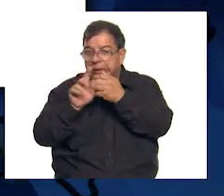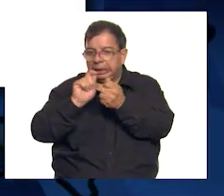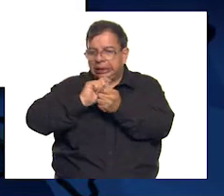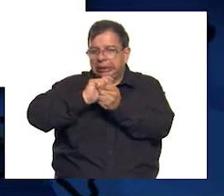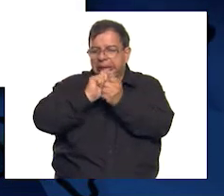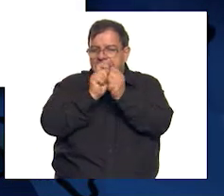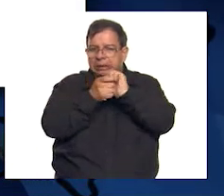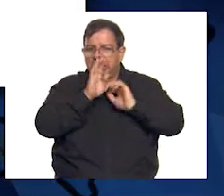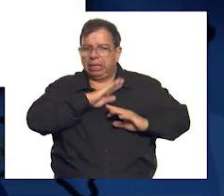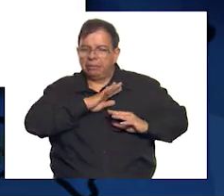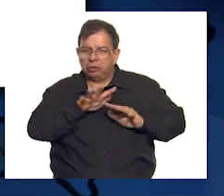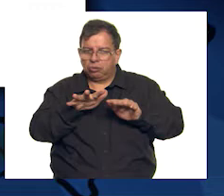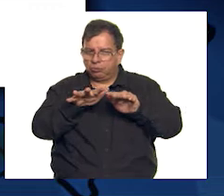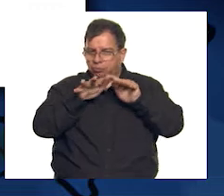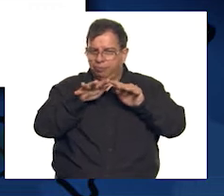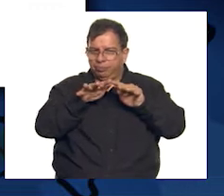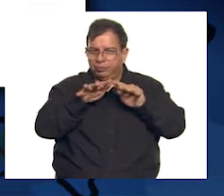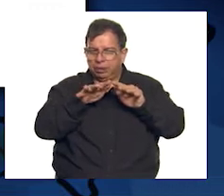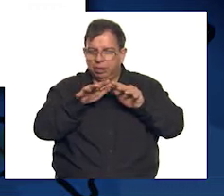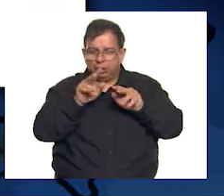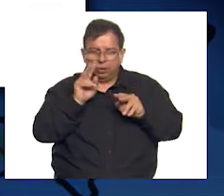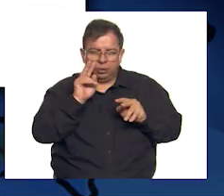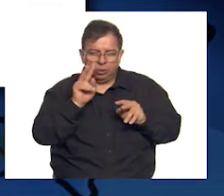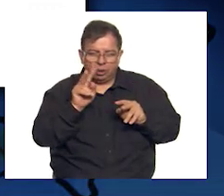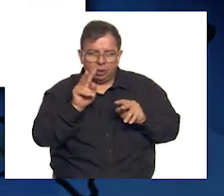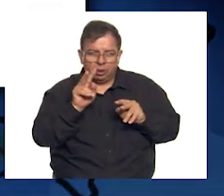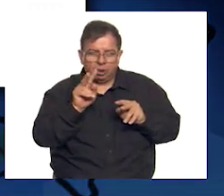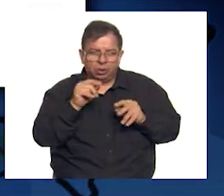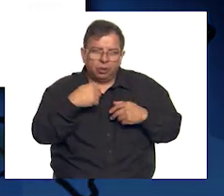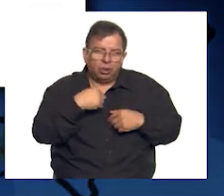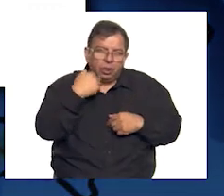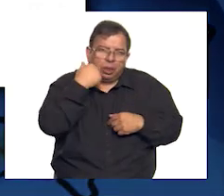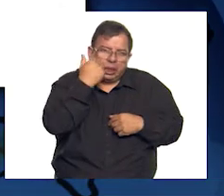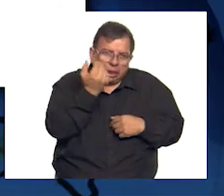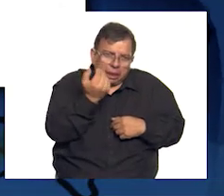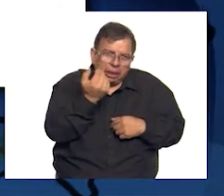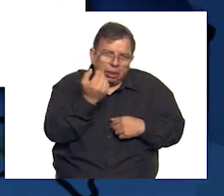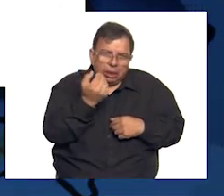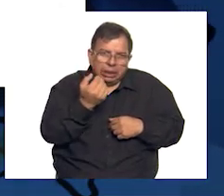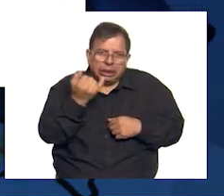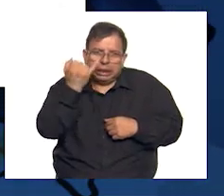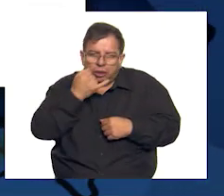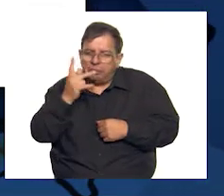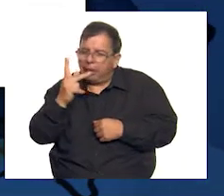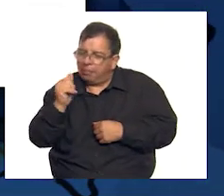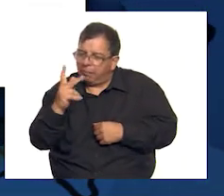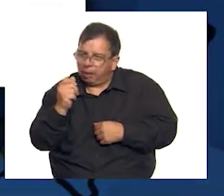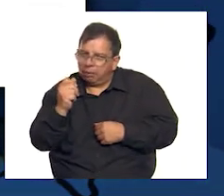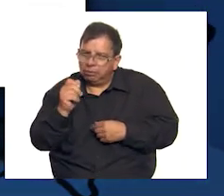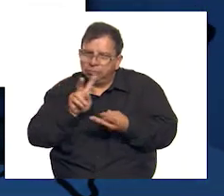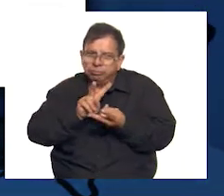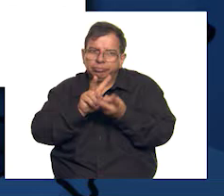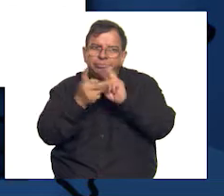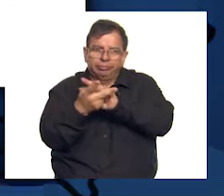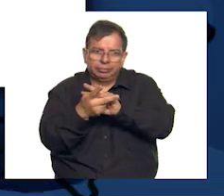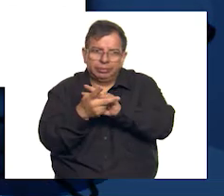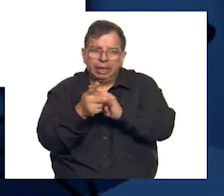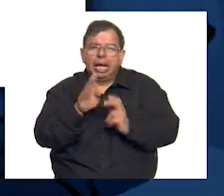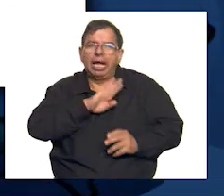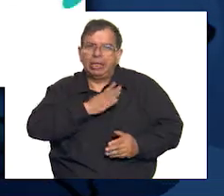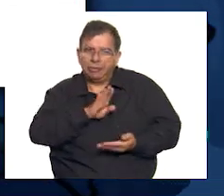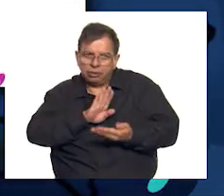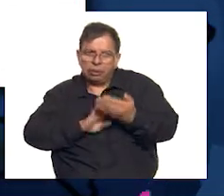al español. Y reflexioné y me di cuenta que si lo que quería yo era promover el pápago, pues tendría que ser al revés.